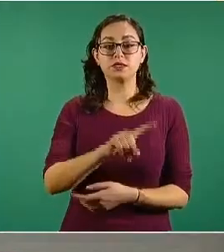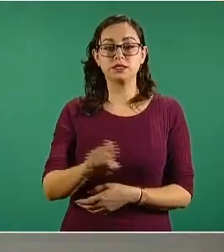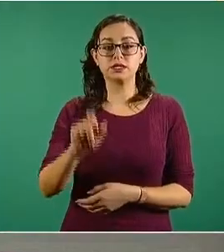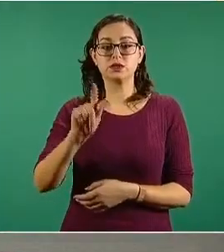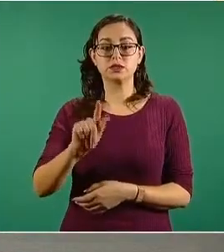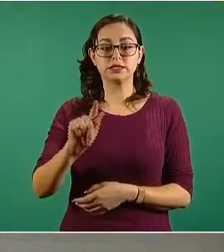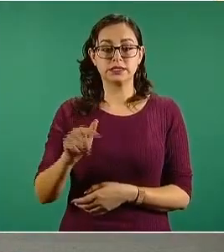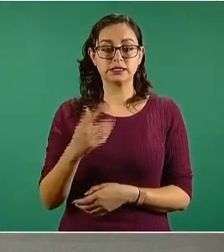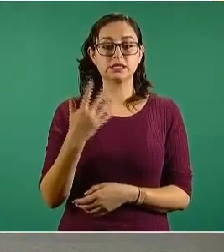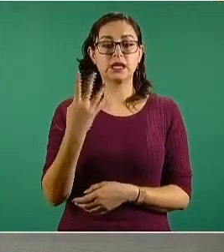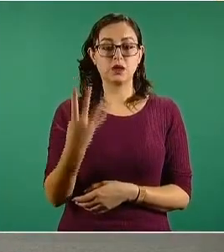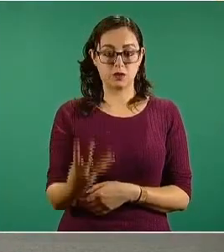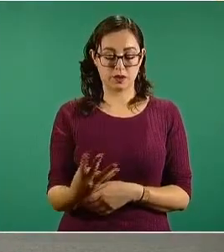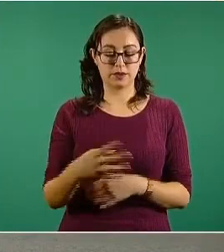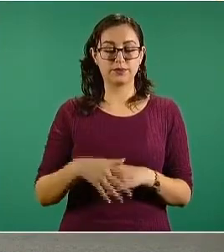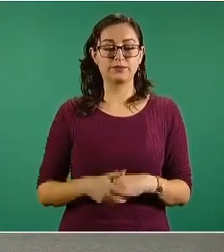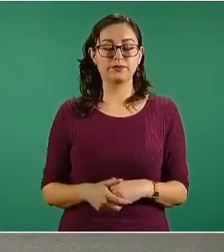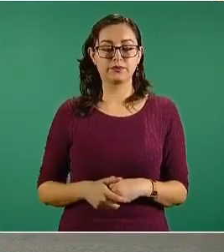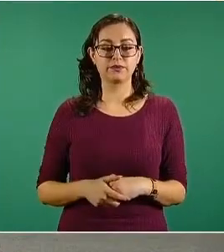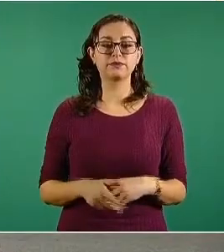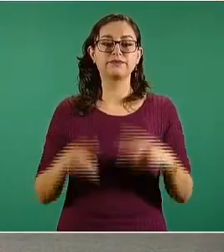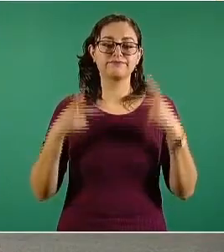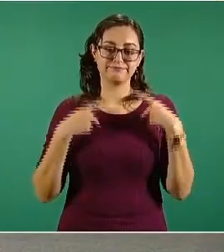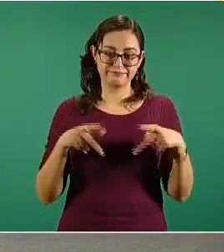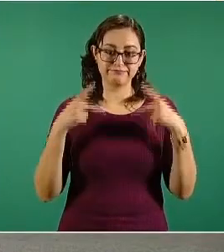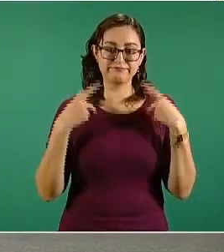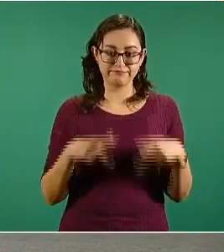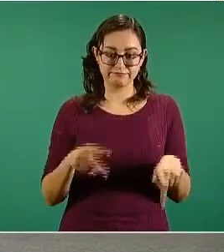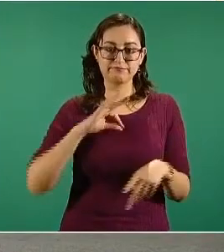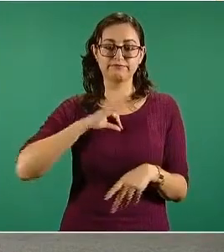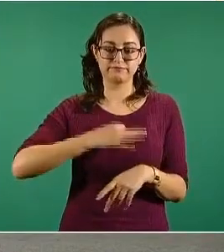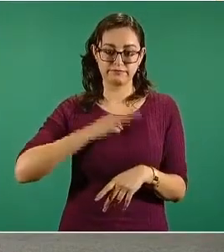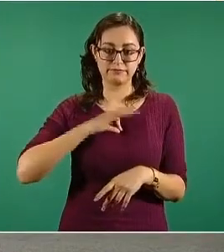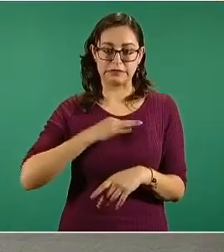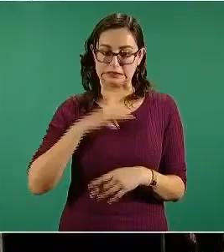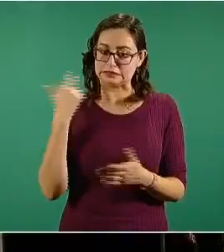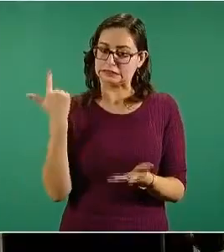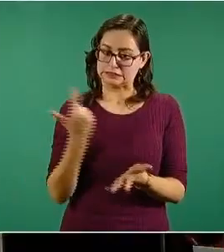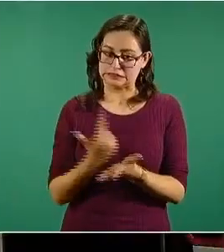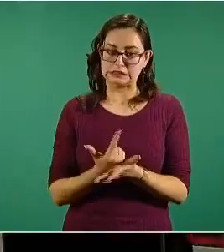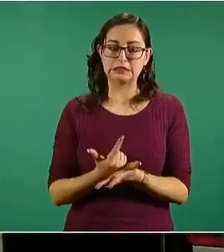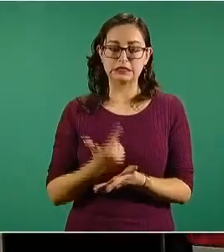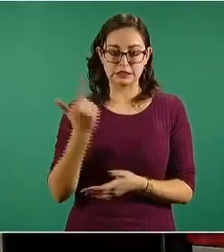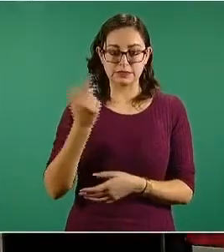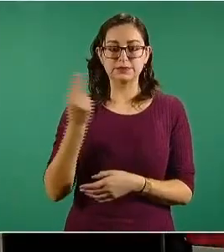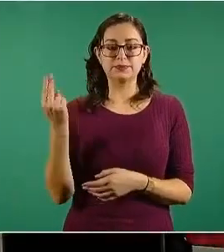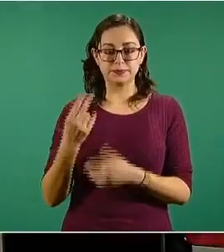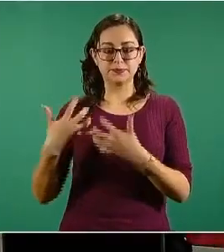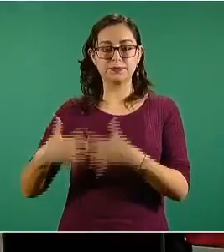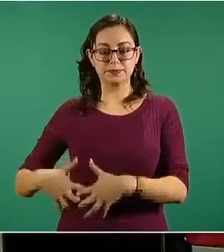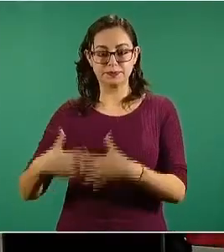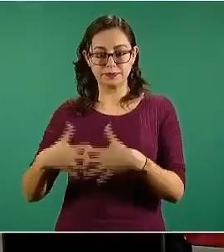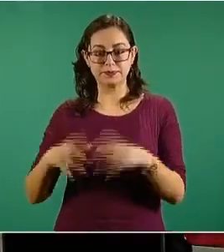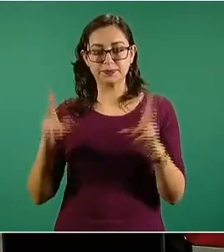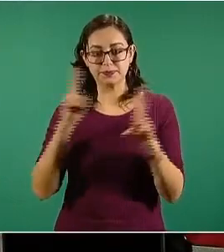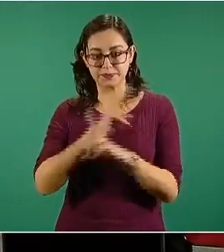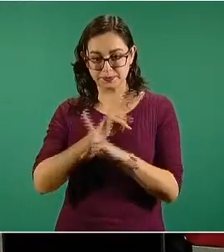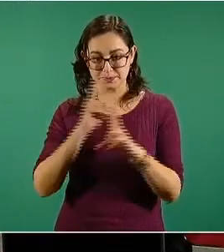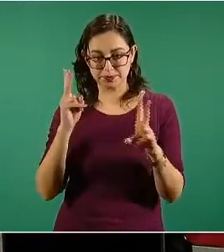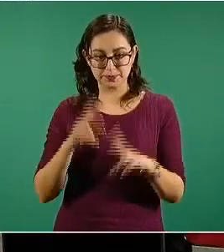5.174 con personas que padecen infección respiratoria aguda grave y requieren de cuidados